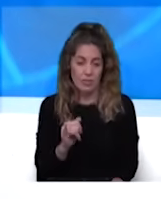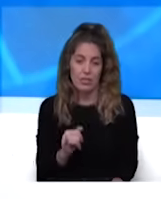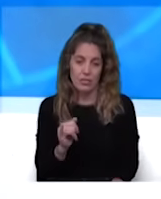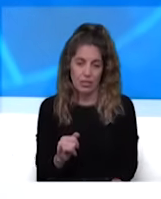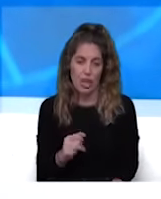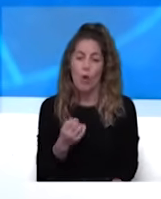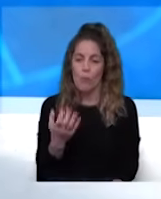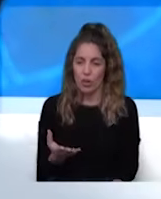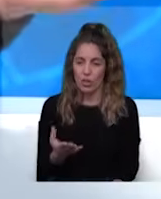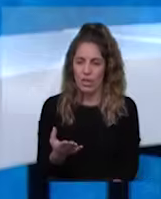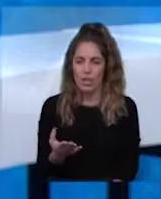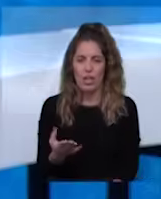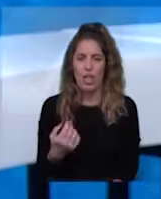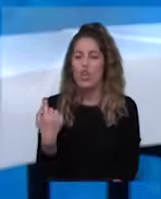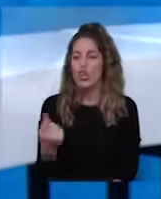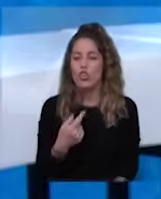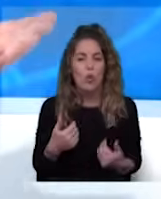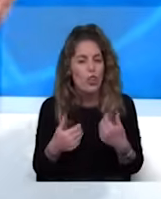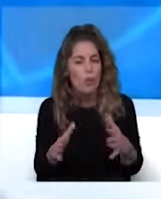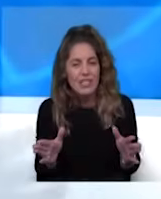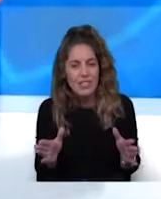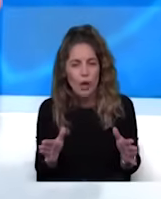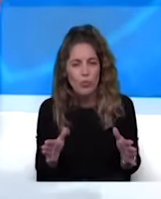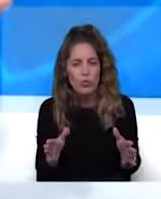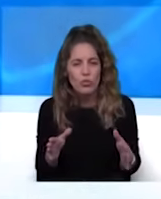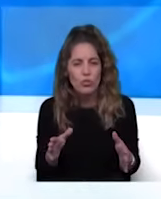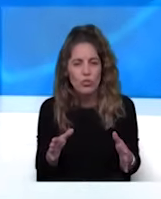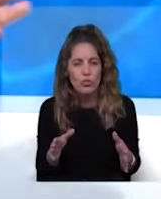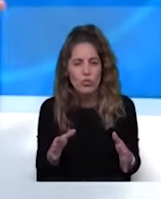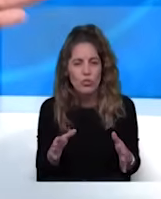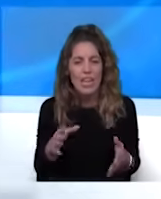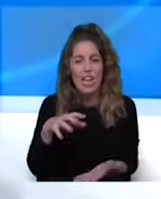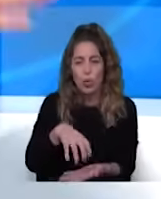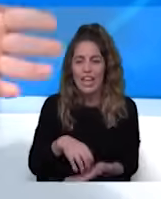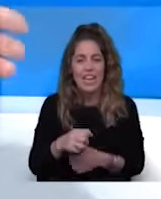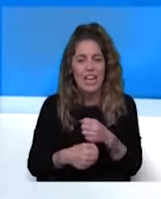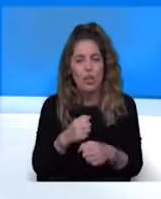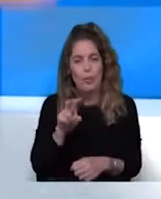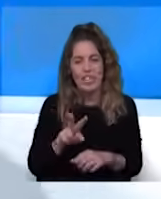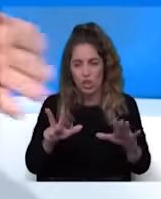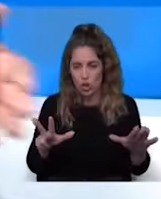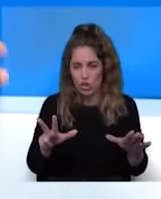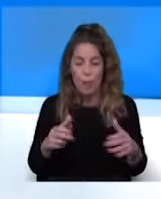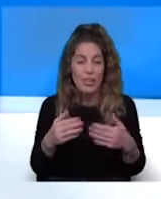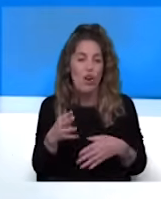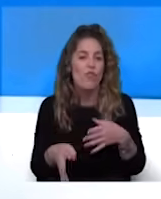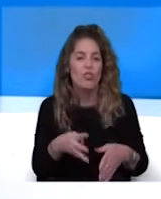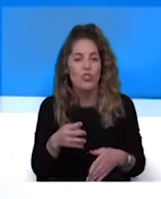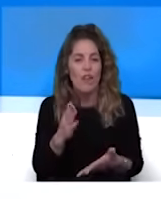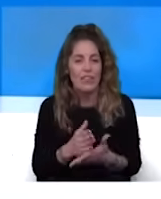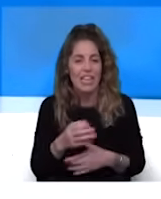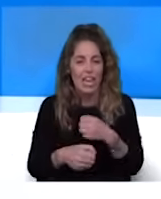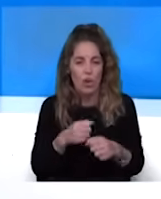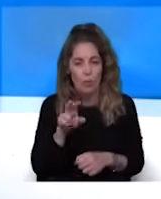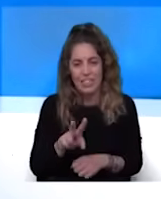sí por qu por qué A ver nosotros cuando empezamos en la unidad en el año 2008 Porque si bien empezó a funcionar A fines del 2007